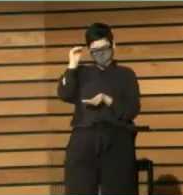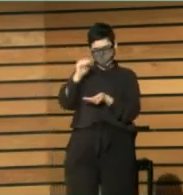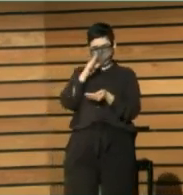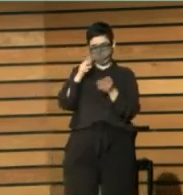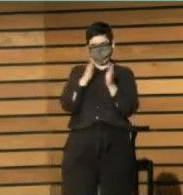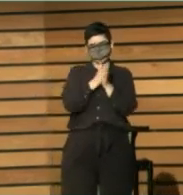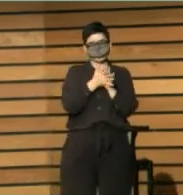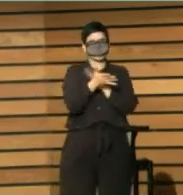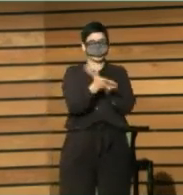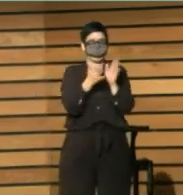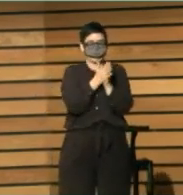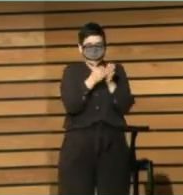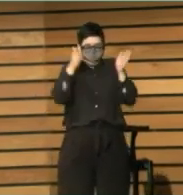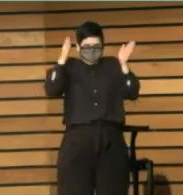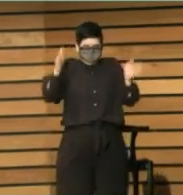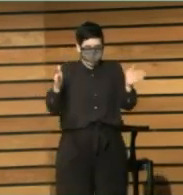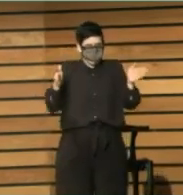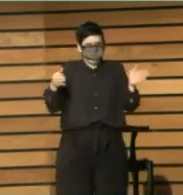cuna.